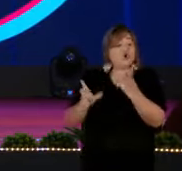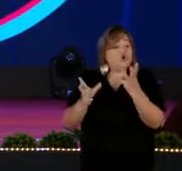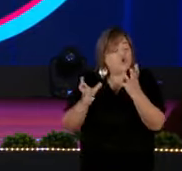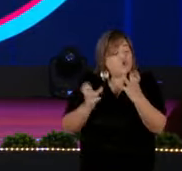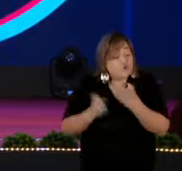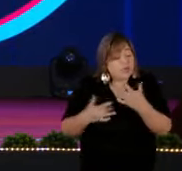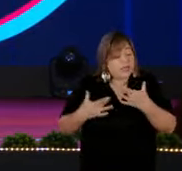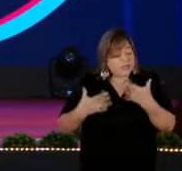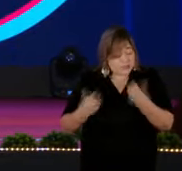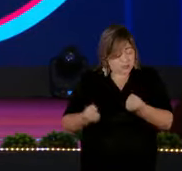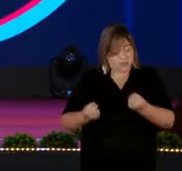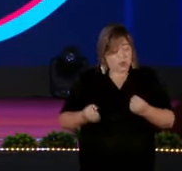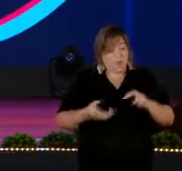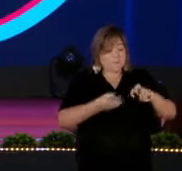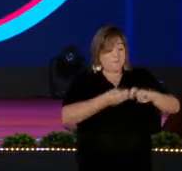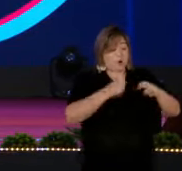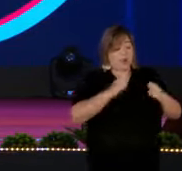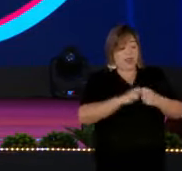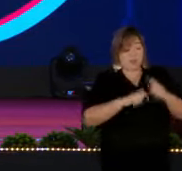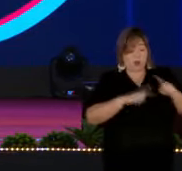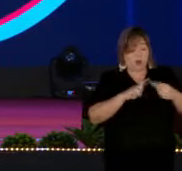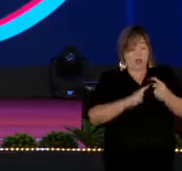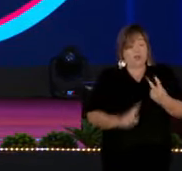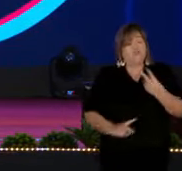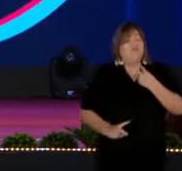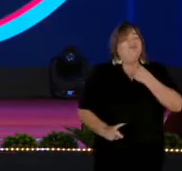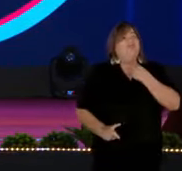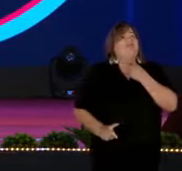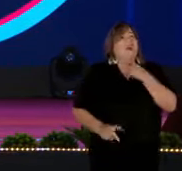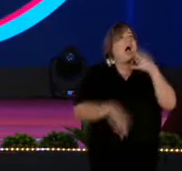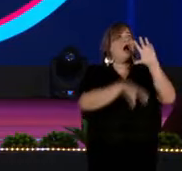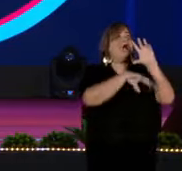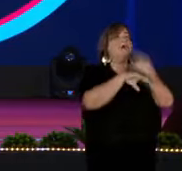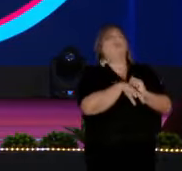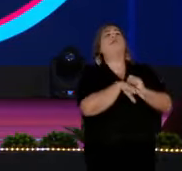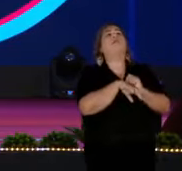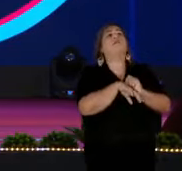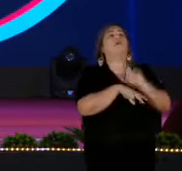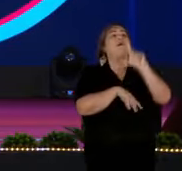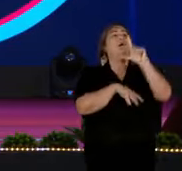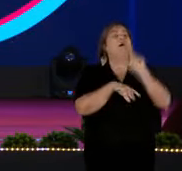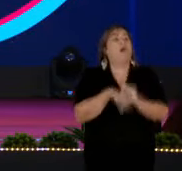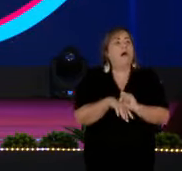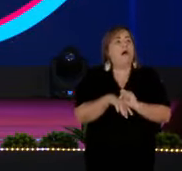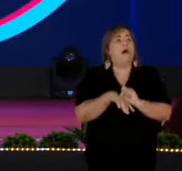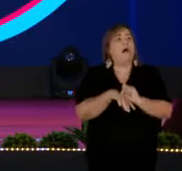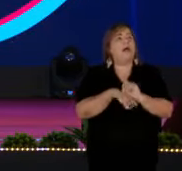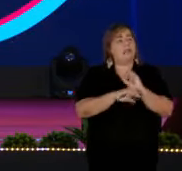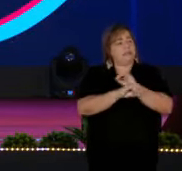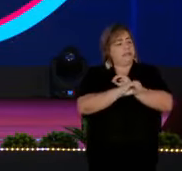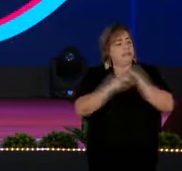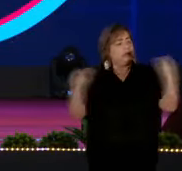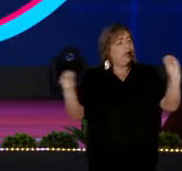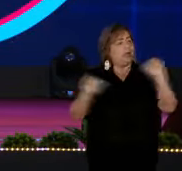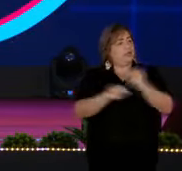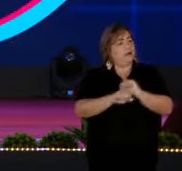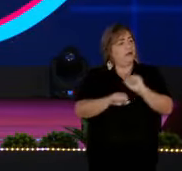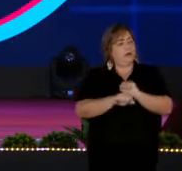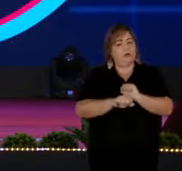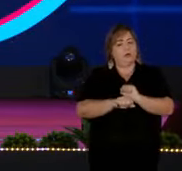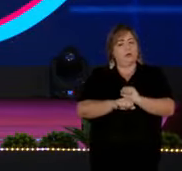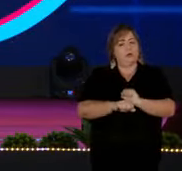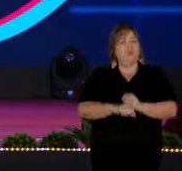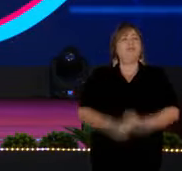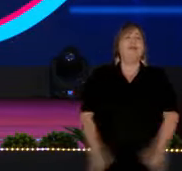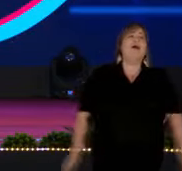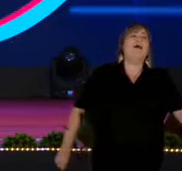en pausa, de detenerse, es que te acostumbras a la pausa, te acostumbras a no hacer nada, a te lamentas